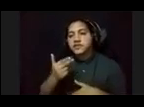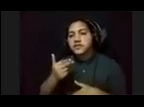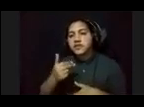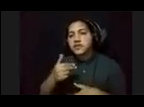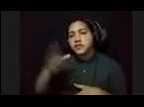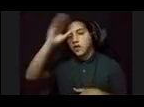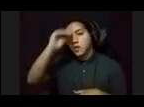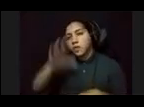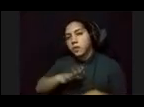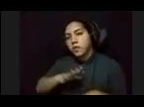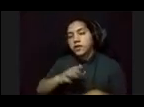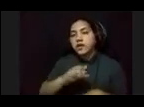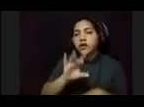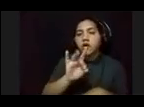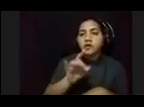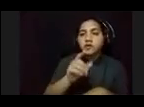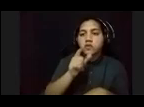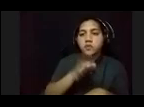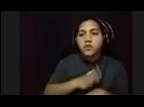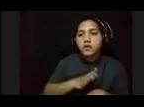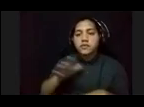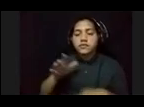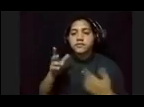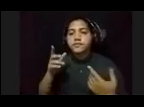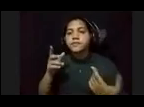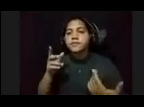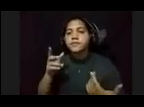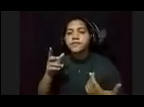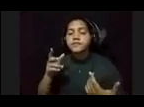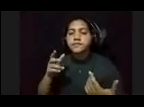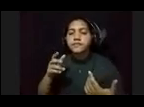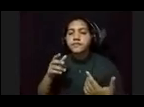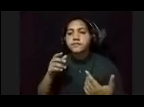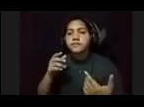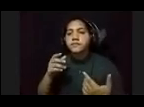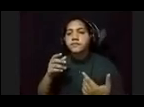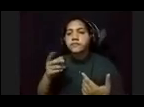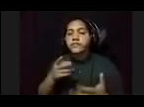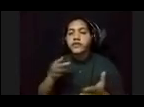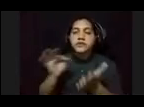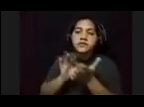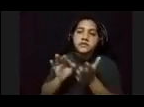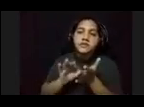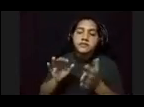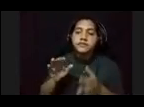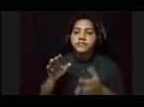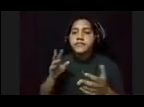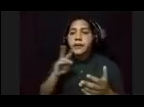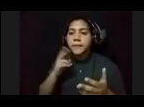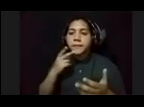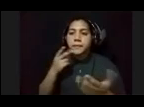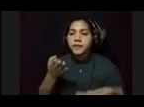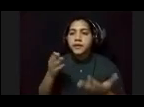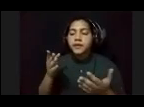mujeres, y que el enumerador del censo los clasificó a ellos como pensionistas. Parece ser que estos